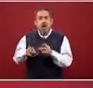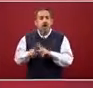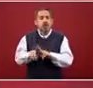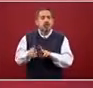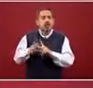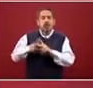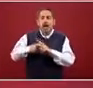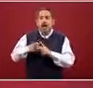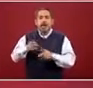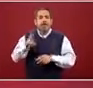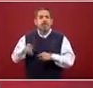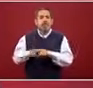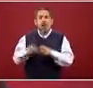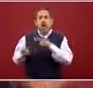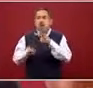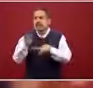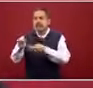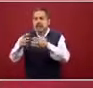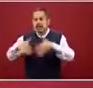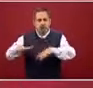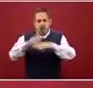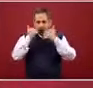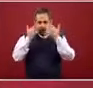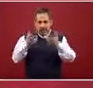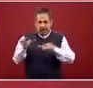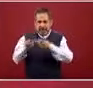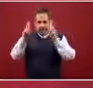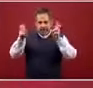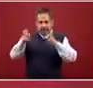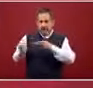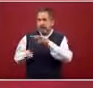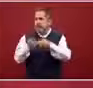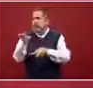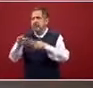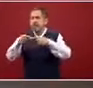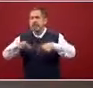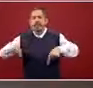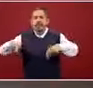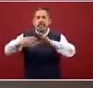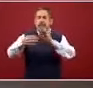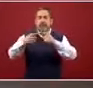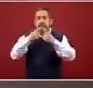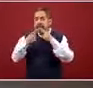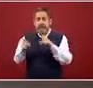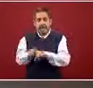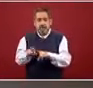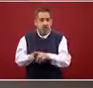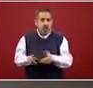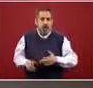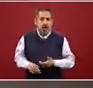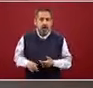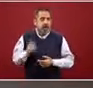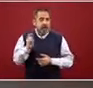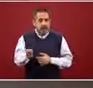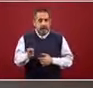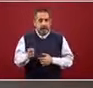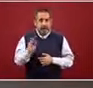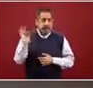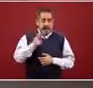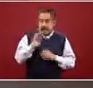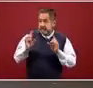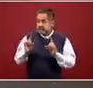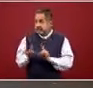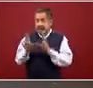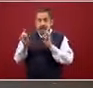funcionan las encuestas de cualquier tema o cualquier punto de interés. Básicamente, cuando hay